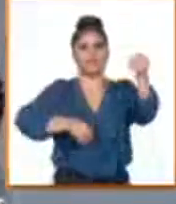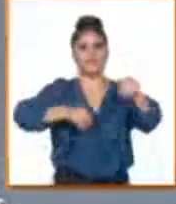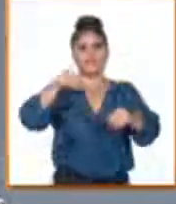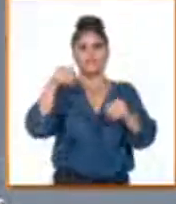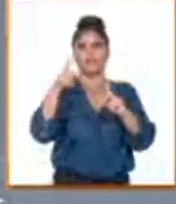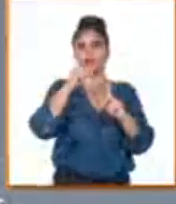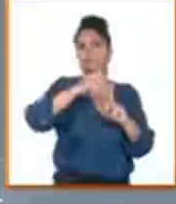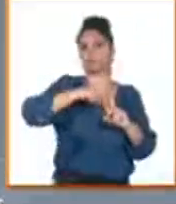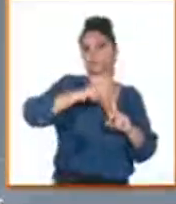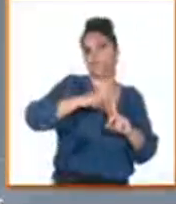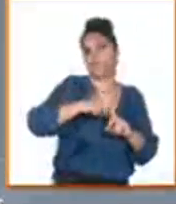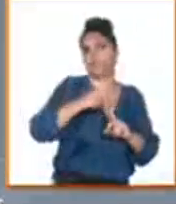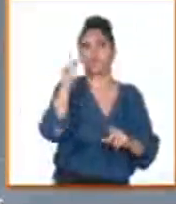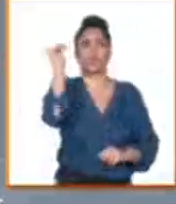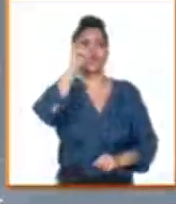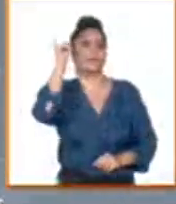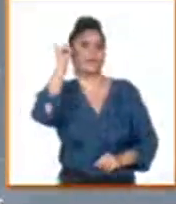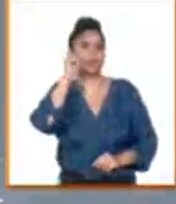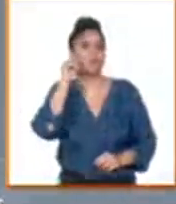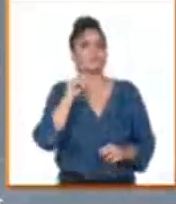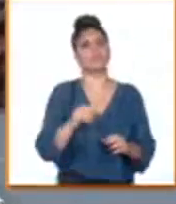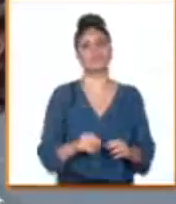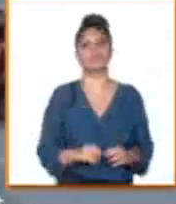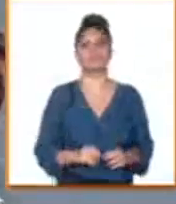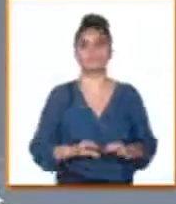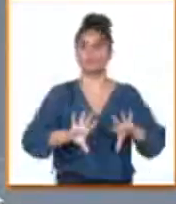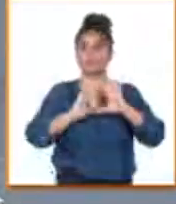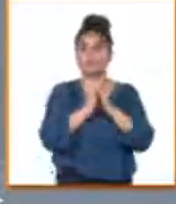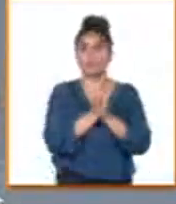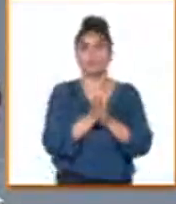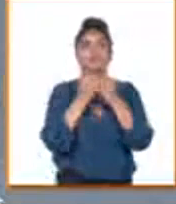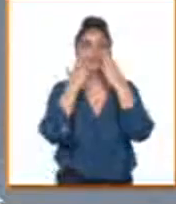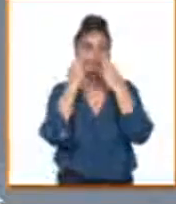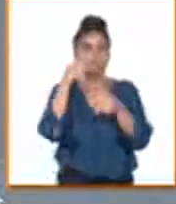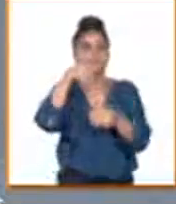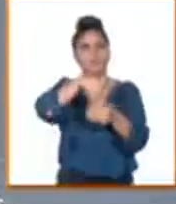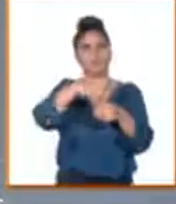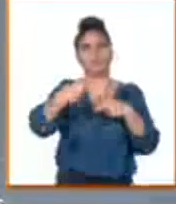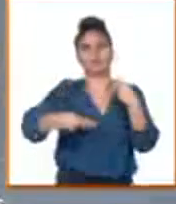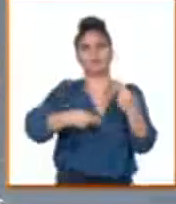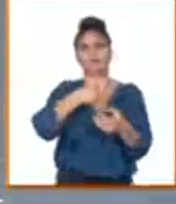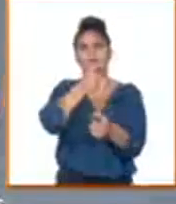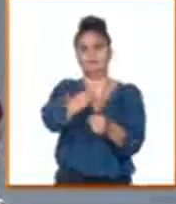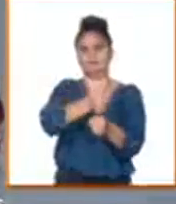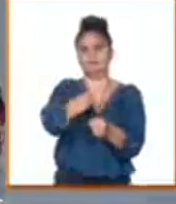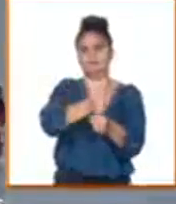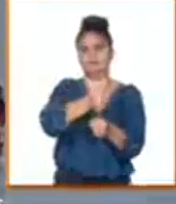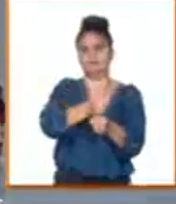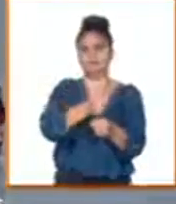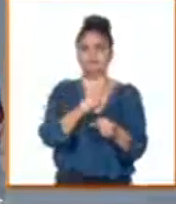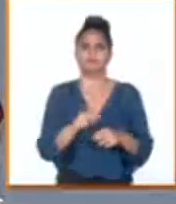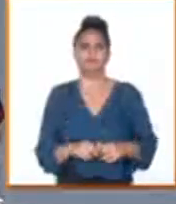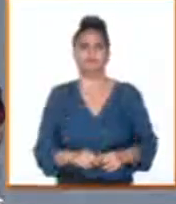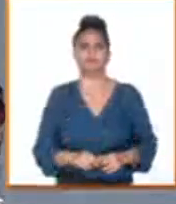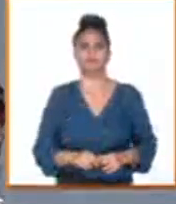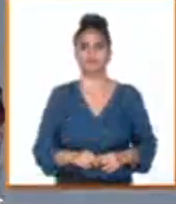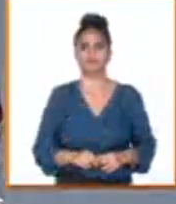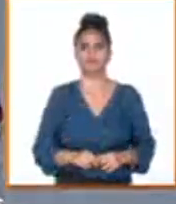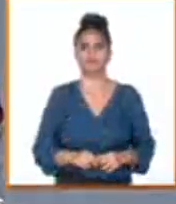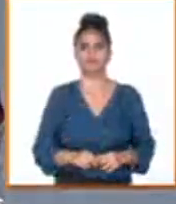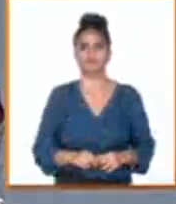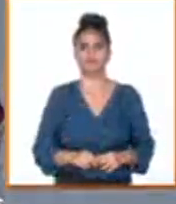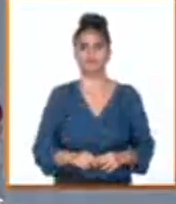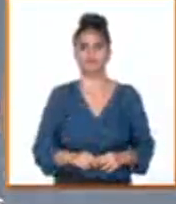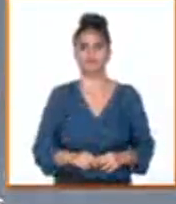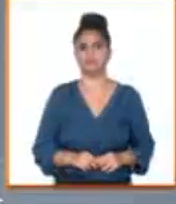en la producción y también el ciudadano que produce comunicación y que además la tiene que tejer. Entonces, desde ahí es muy importante. Desde